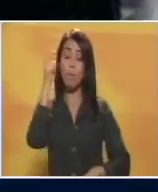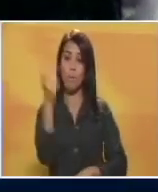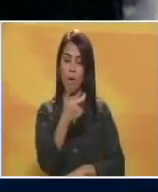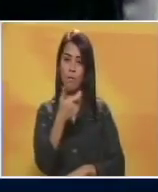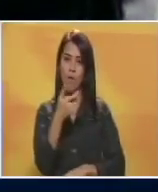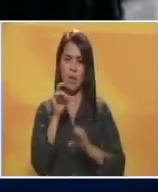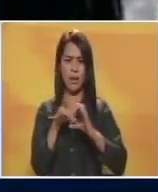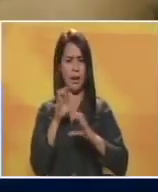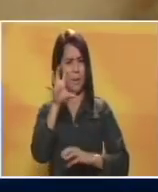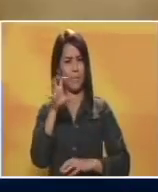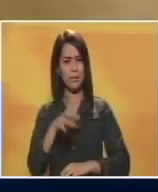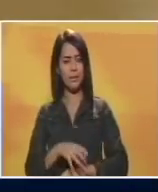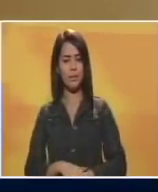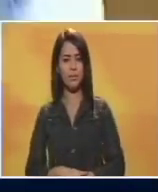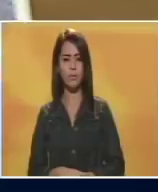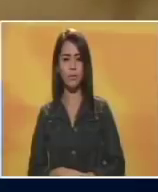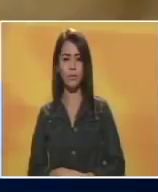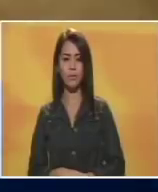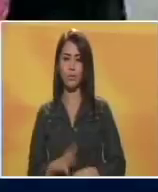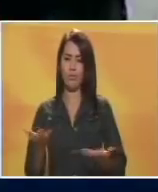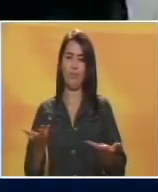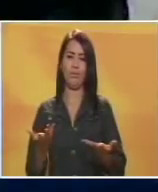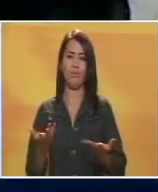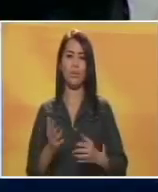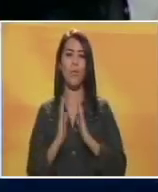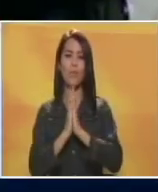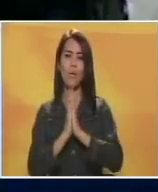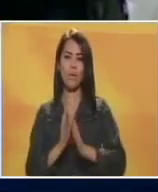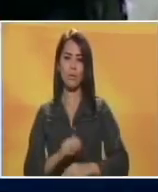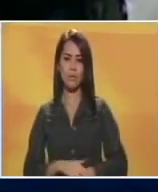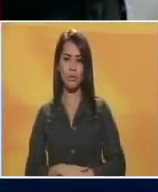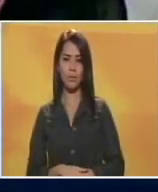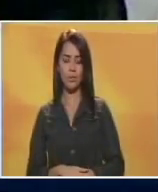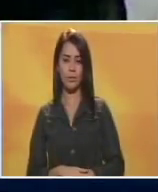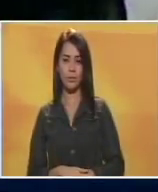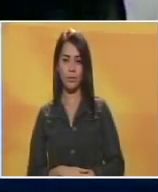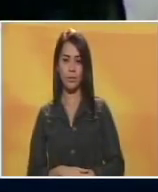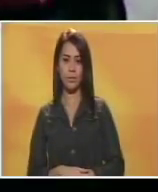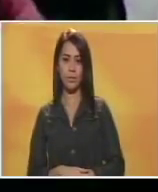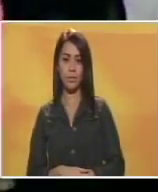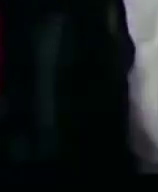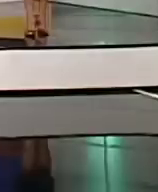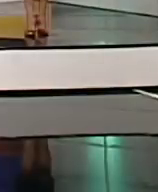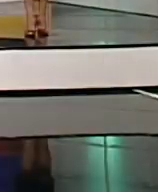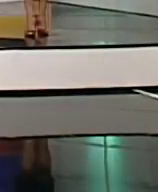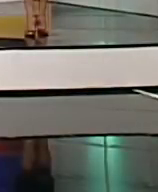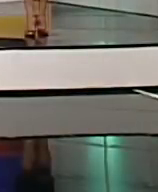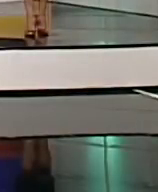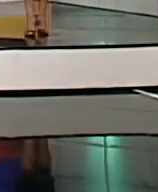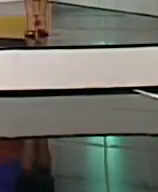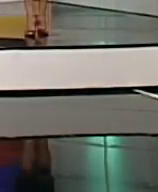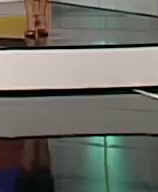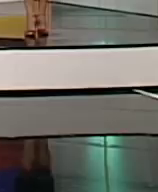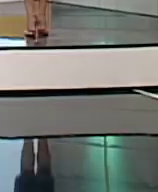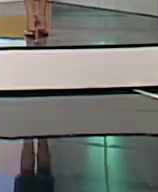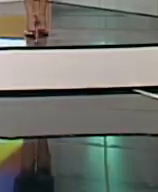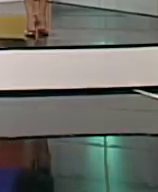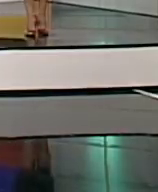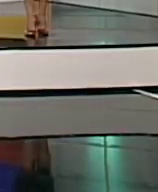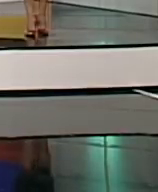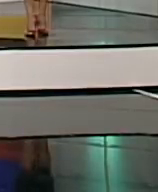Revísese, sea autocrítico. Porque usted decía que iba a ganar las elecciones y salió muy